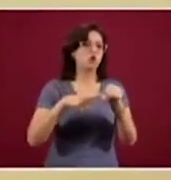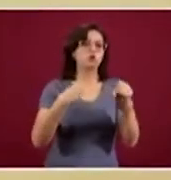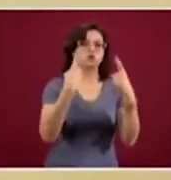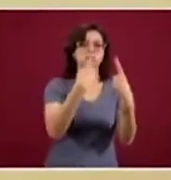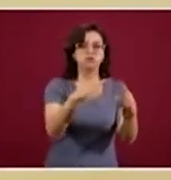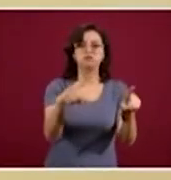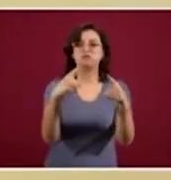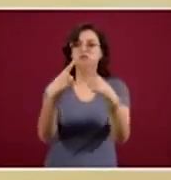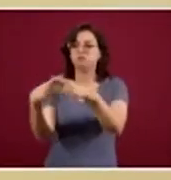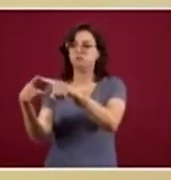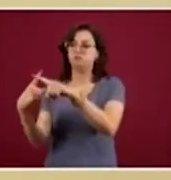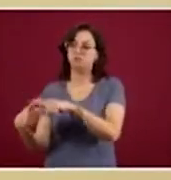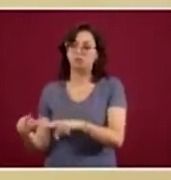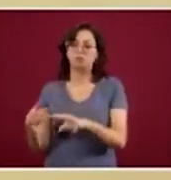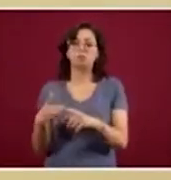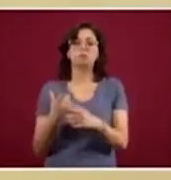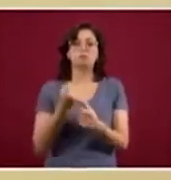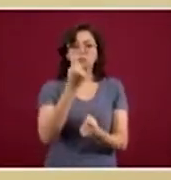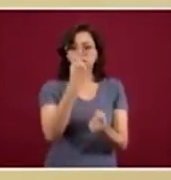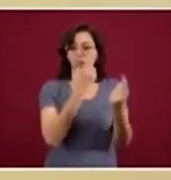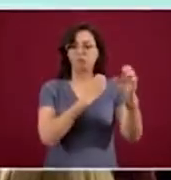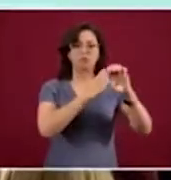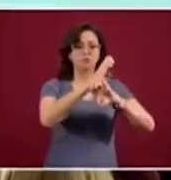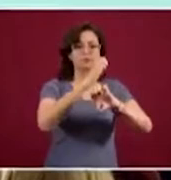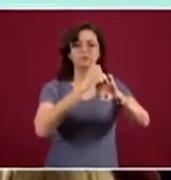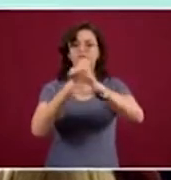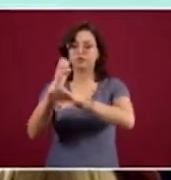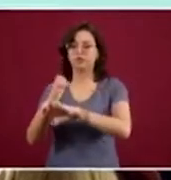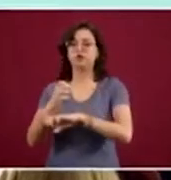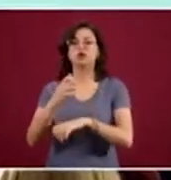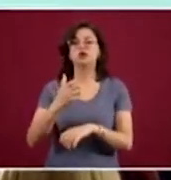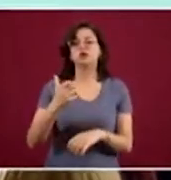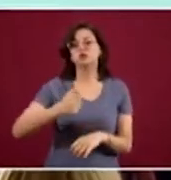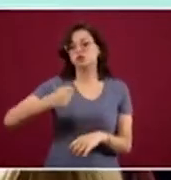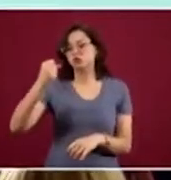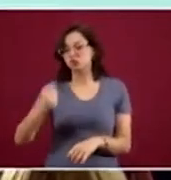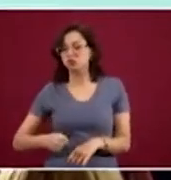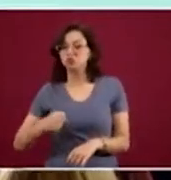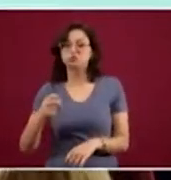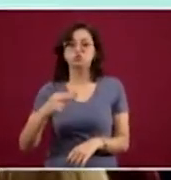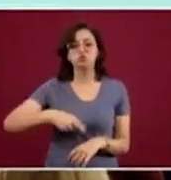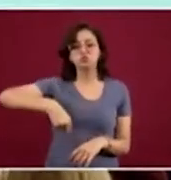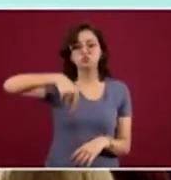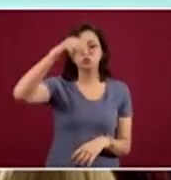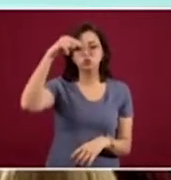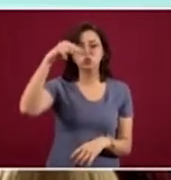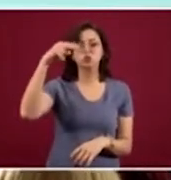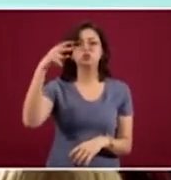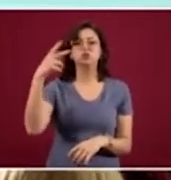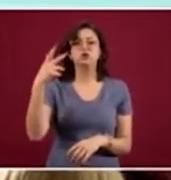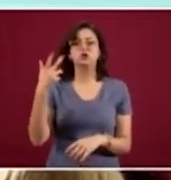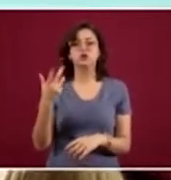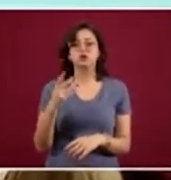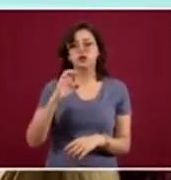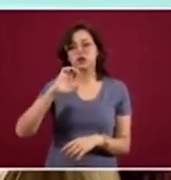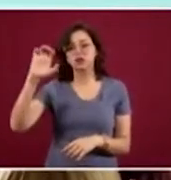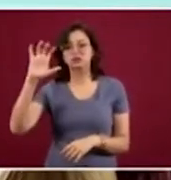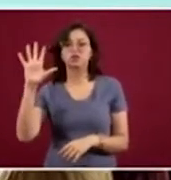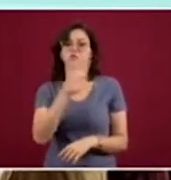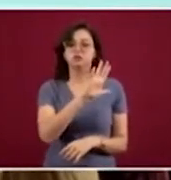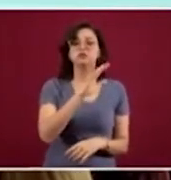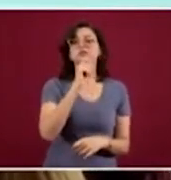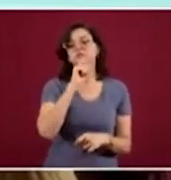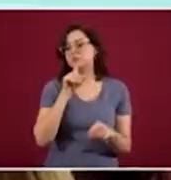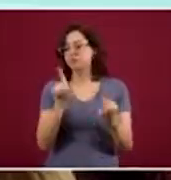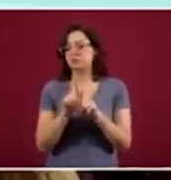al verde en algunos estados de la republica tanto en el sur en el norte como en él como en el este y el oeste